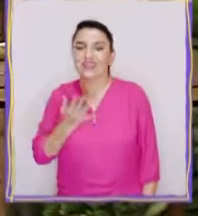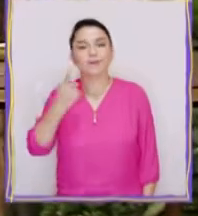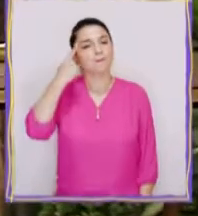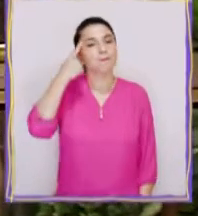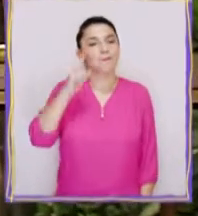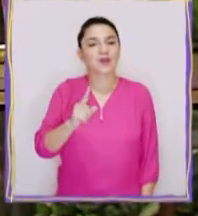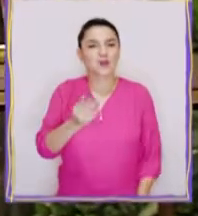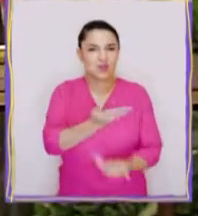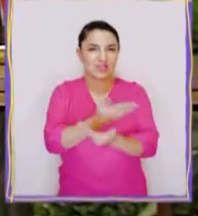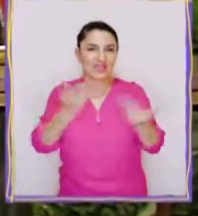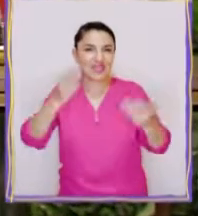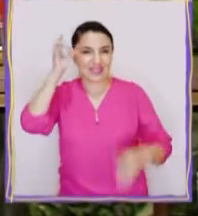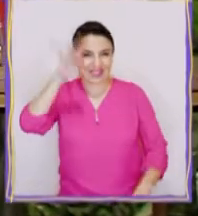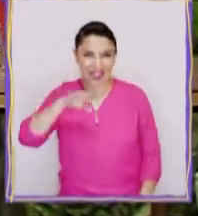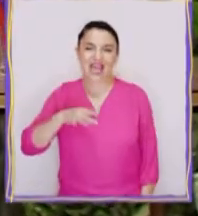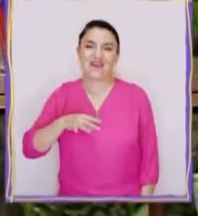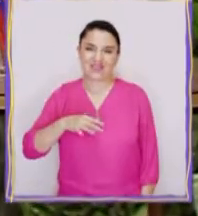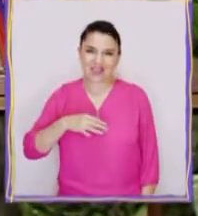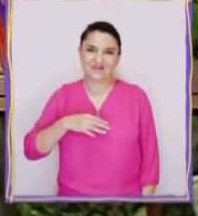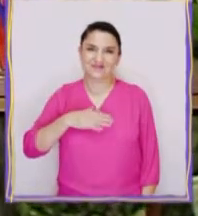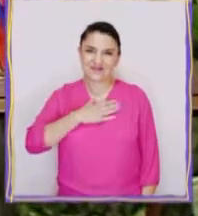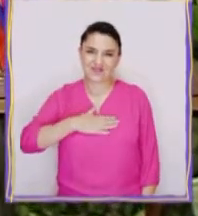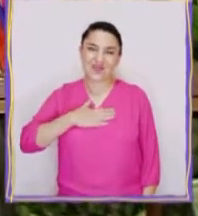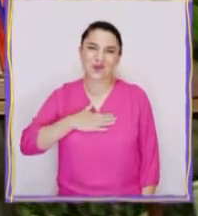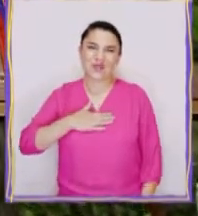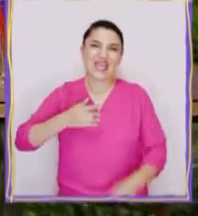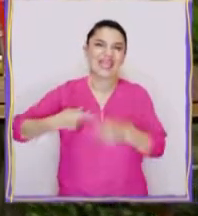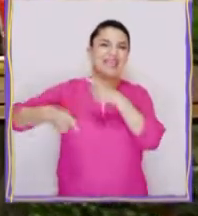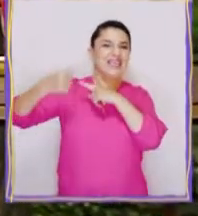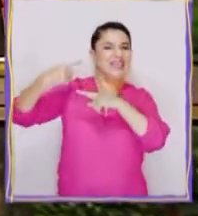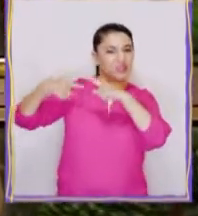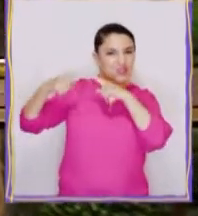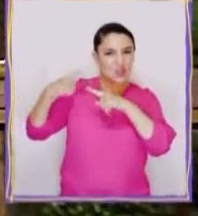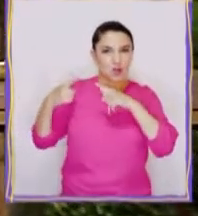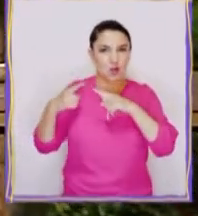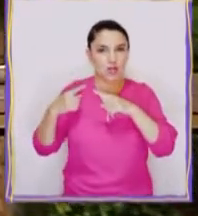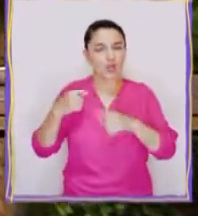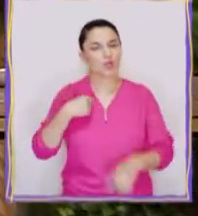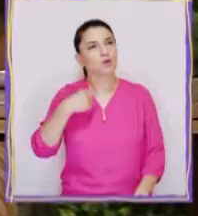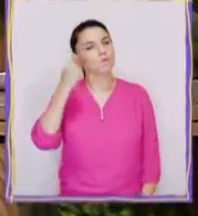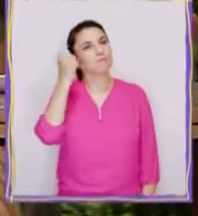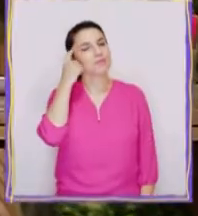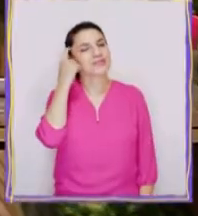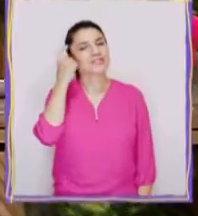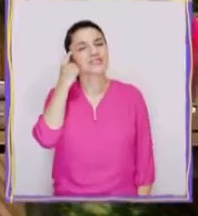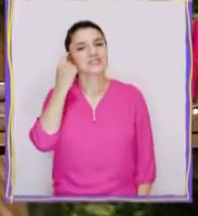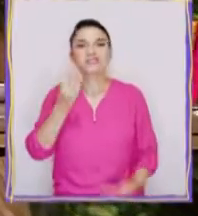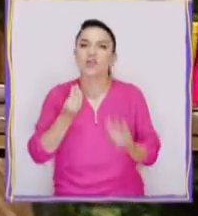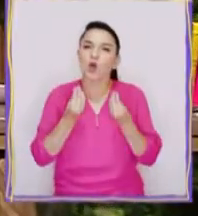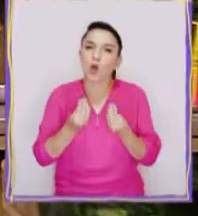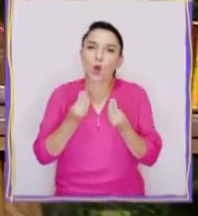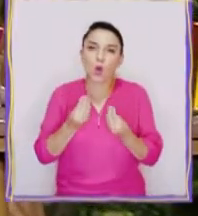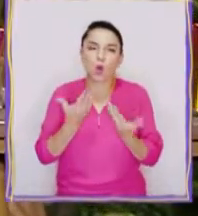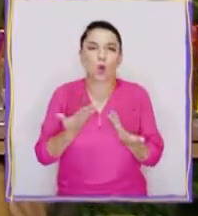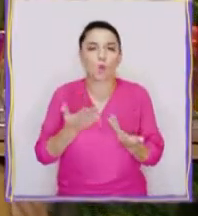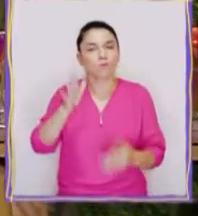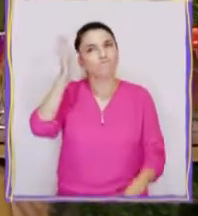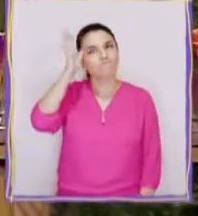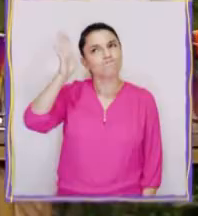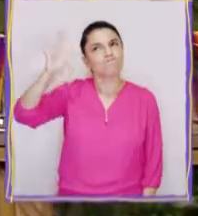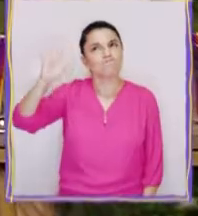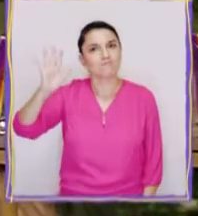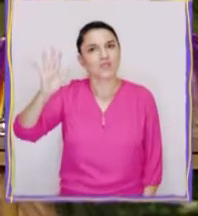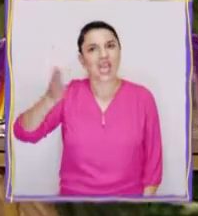encanta. Pero ustedes saben, a mí me gusta la historia y no puedo evitar preguntarme, ¿cómo habría